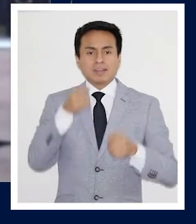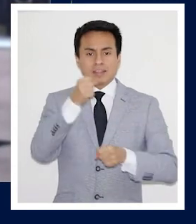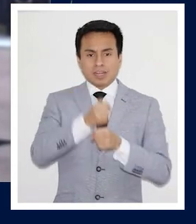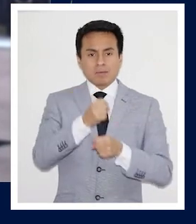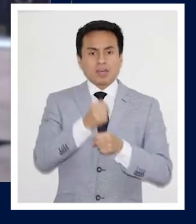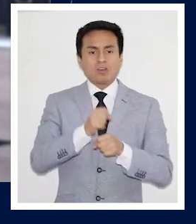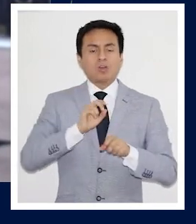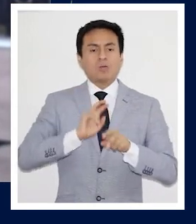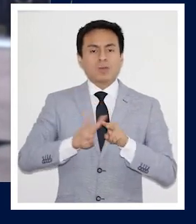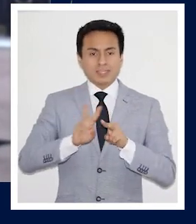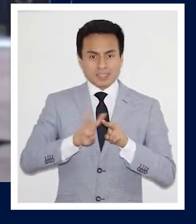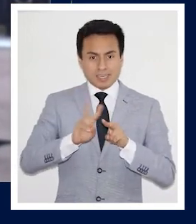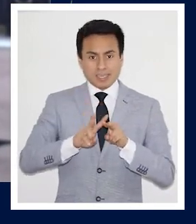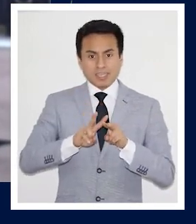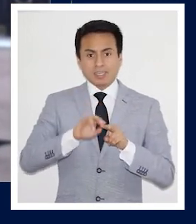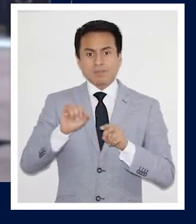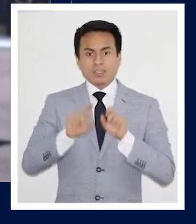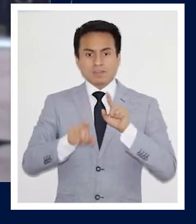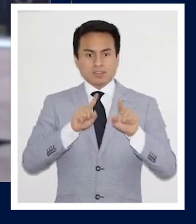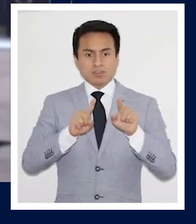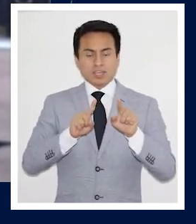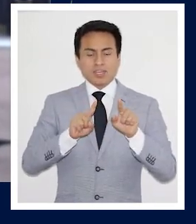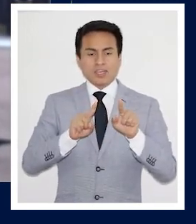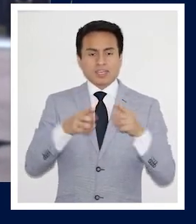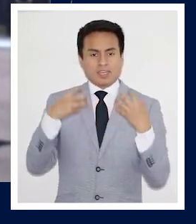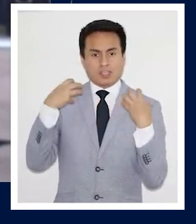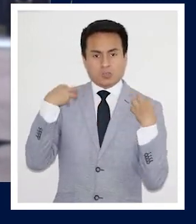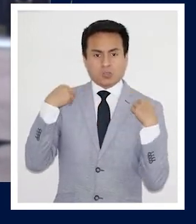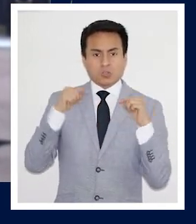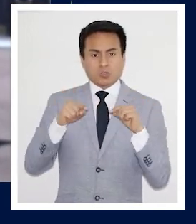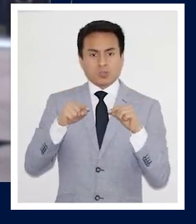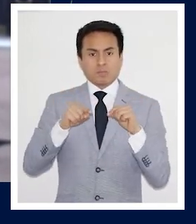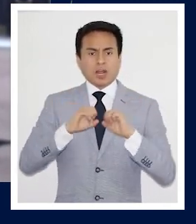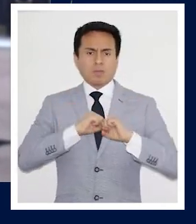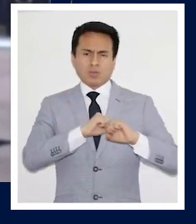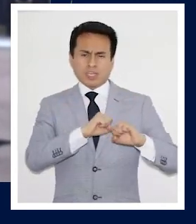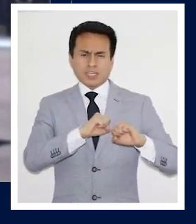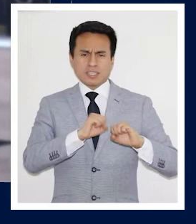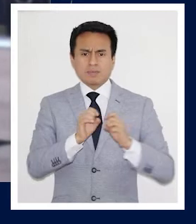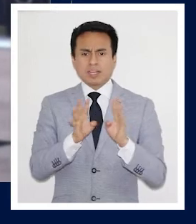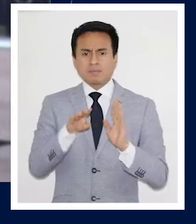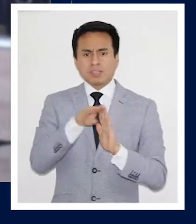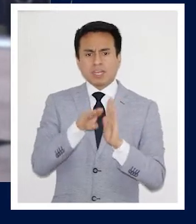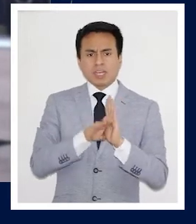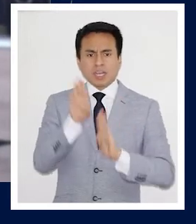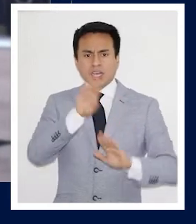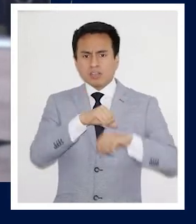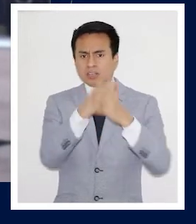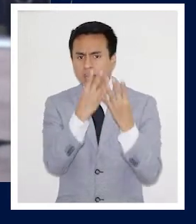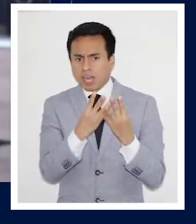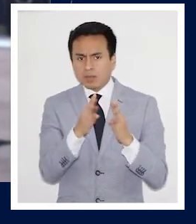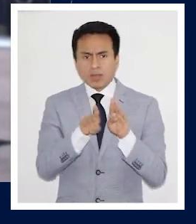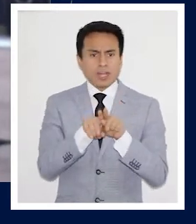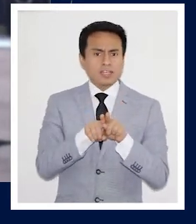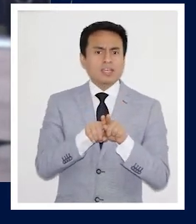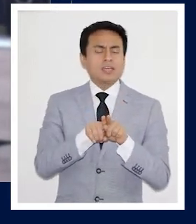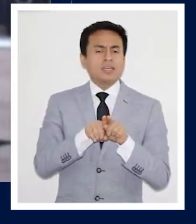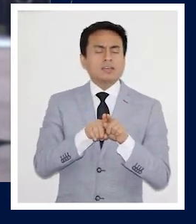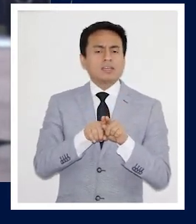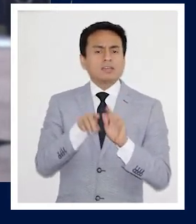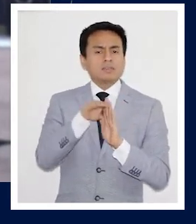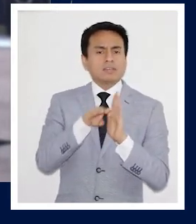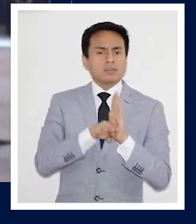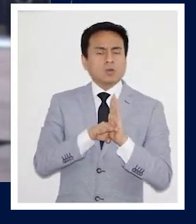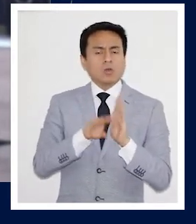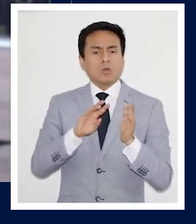para el trabajo que va a desarrollar él o la defensora de turno para oponerse a eventuales medidas cautelares, establecer la teoría